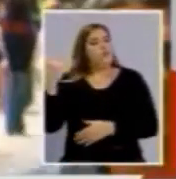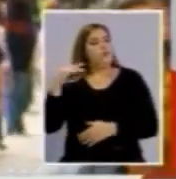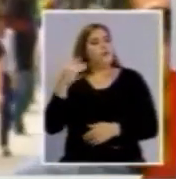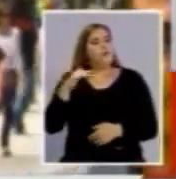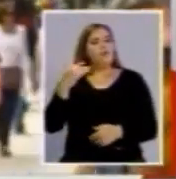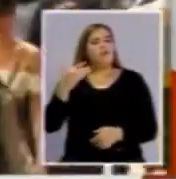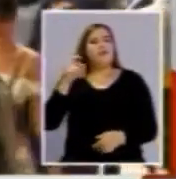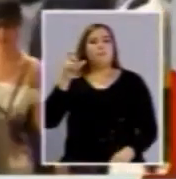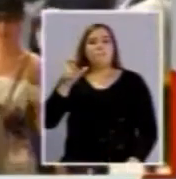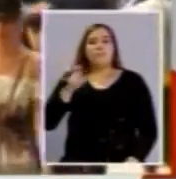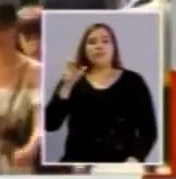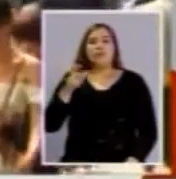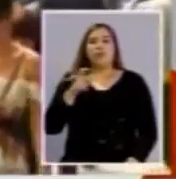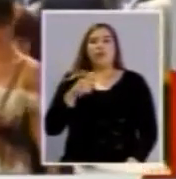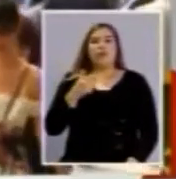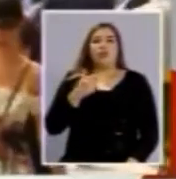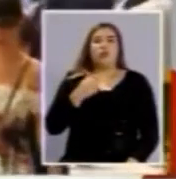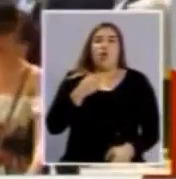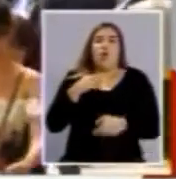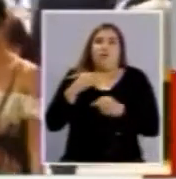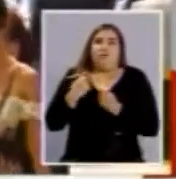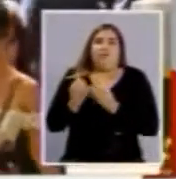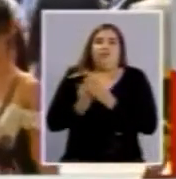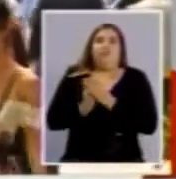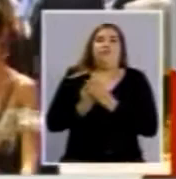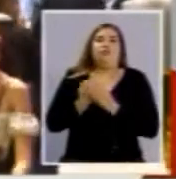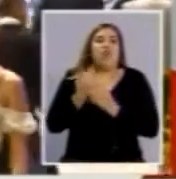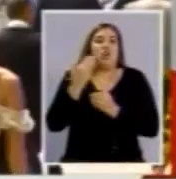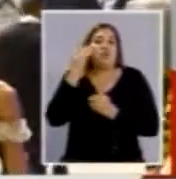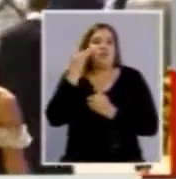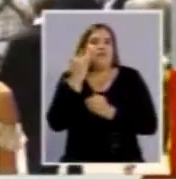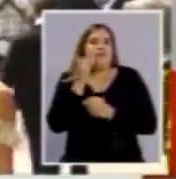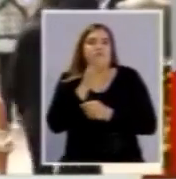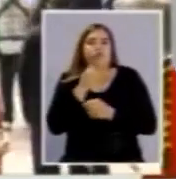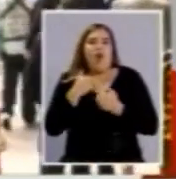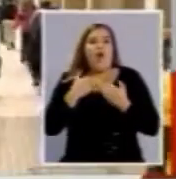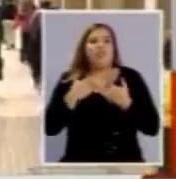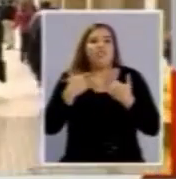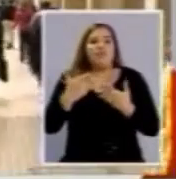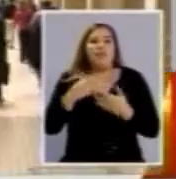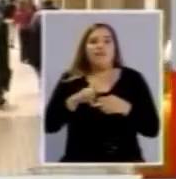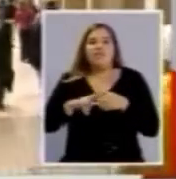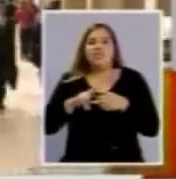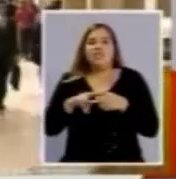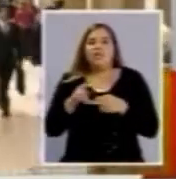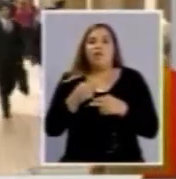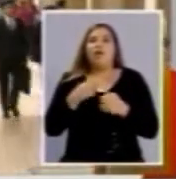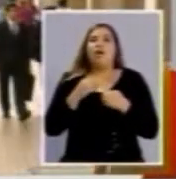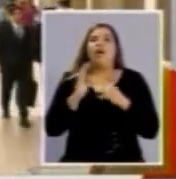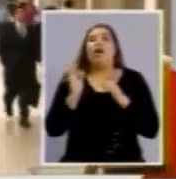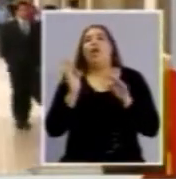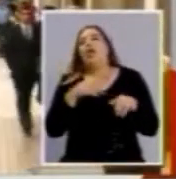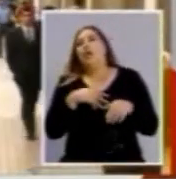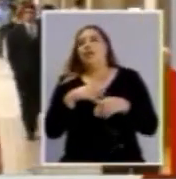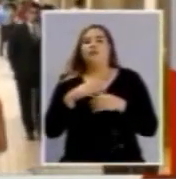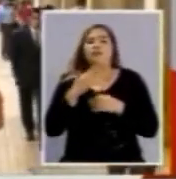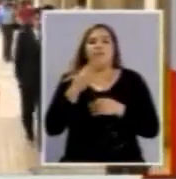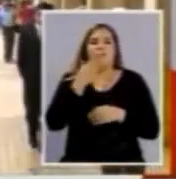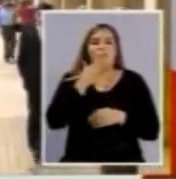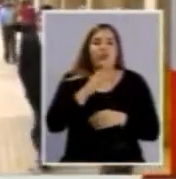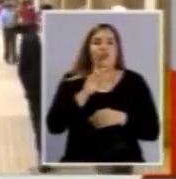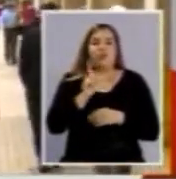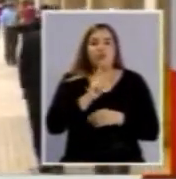gente, me incluyo, porque no sabemos, no nos atrevemos. Y siempre tenemos excusa para no movernos. Pero, por ejemplo,